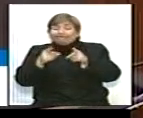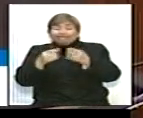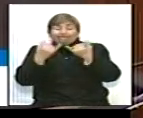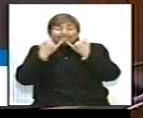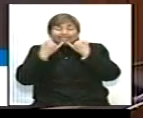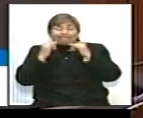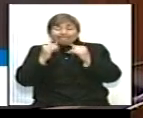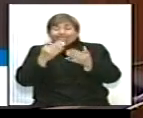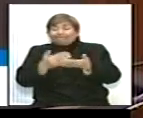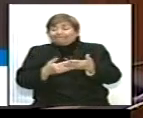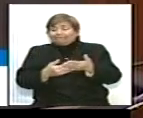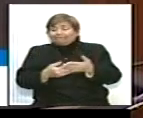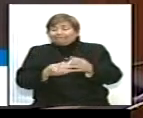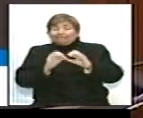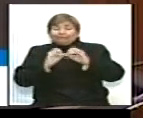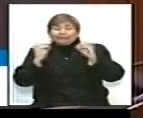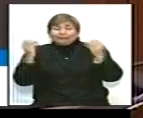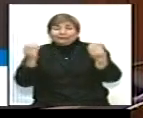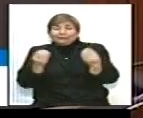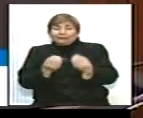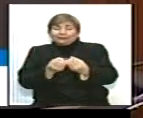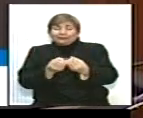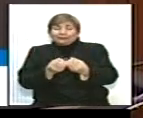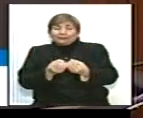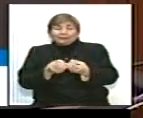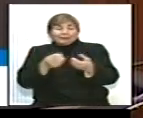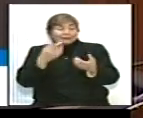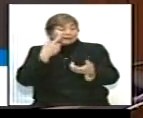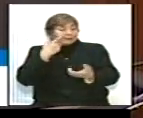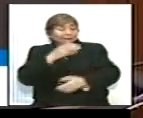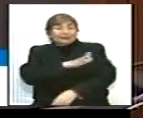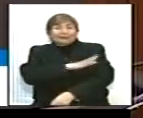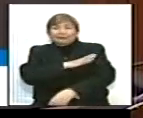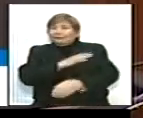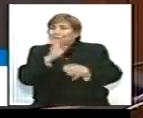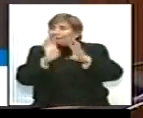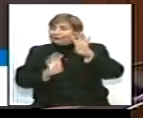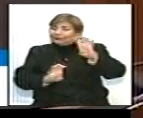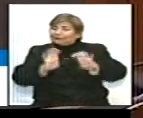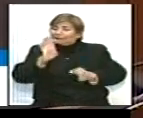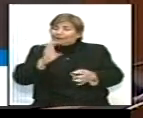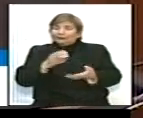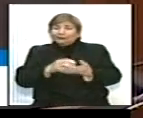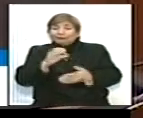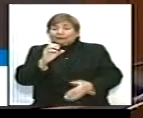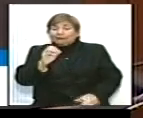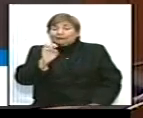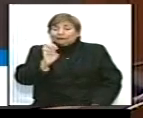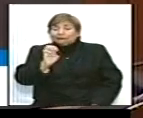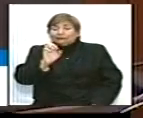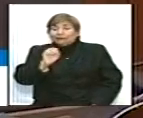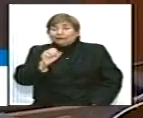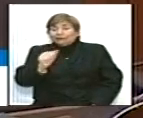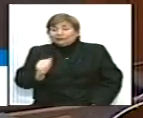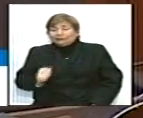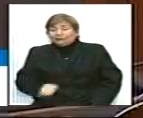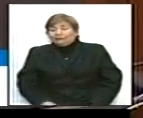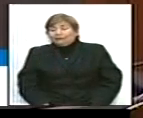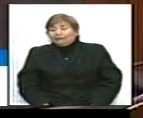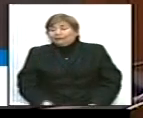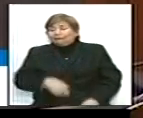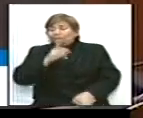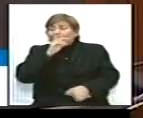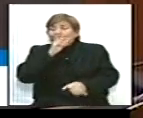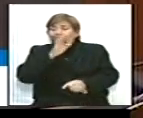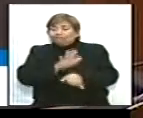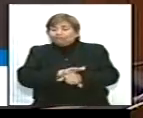informe de Organismo de Fiscalización y Evaluación Ambiental, OEFA, el cual advertía del